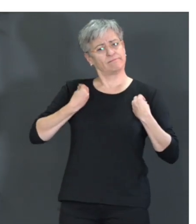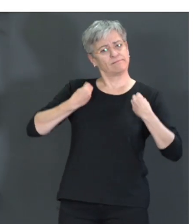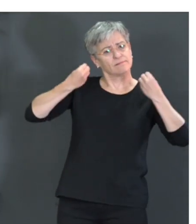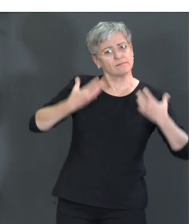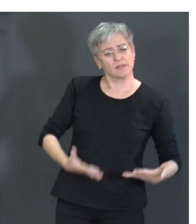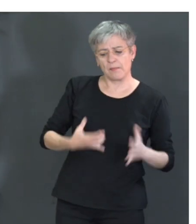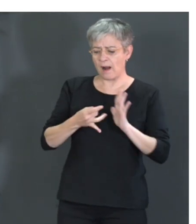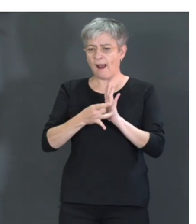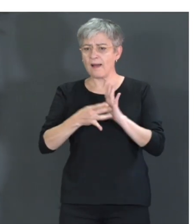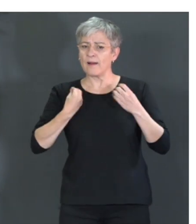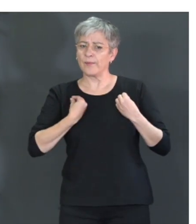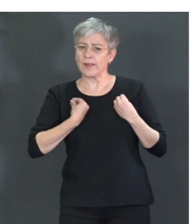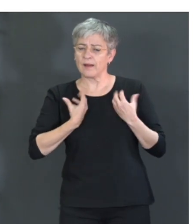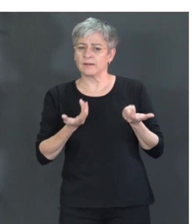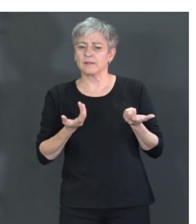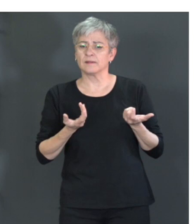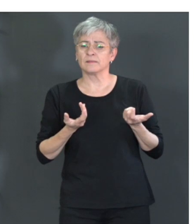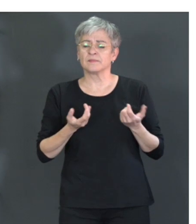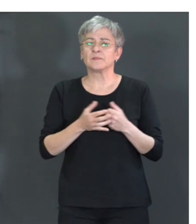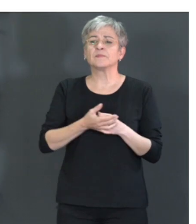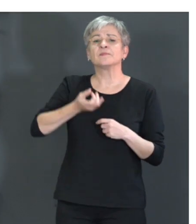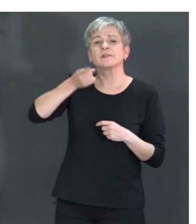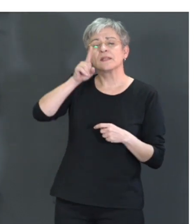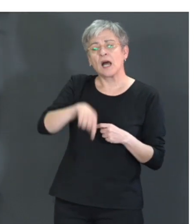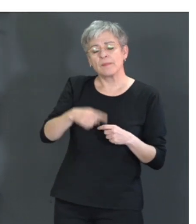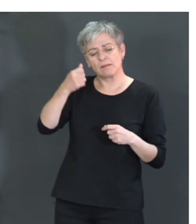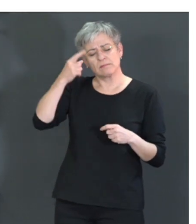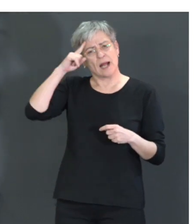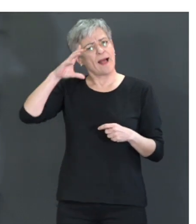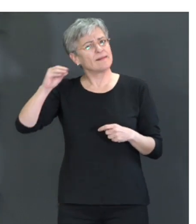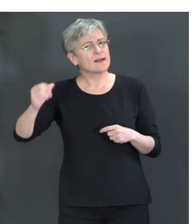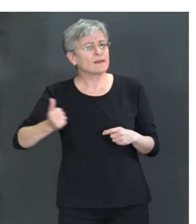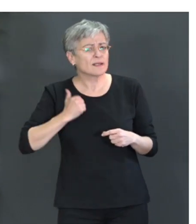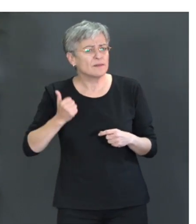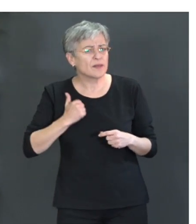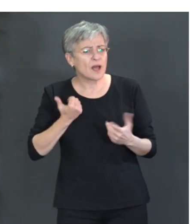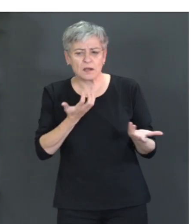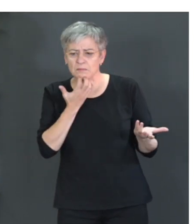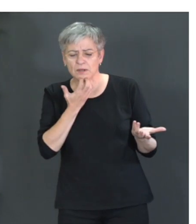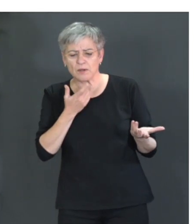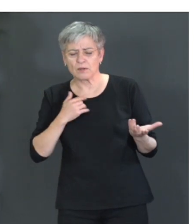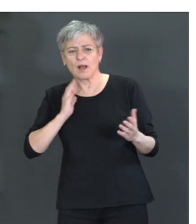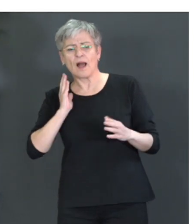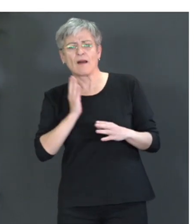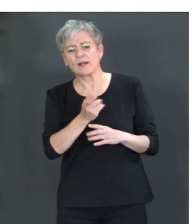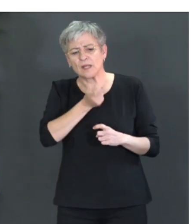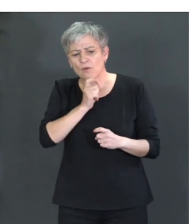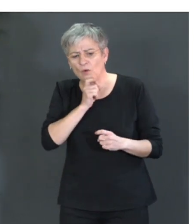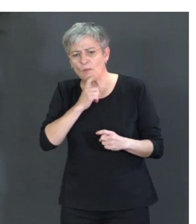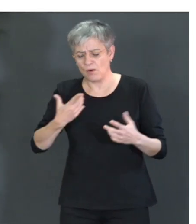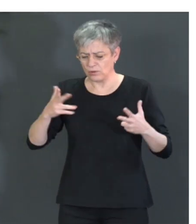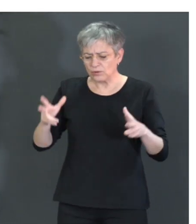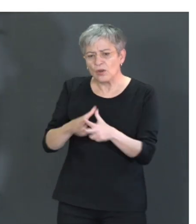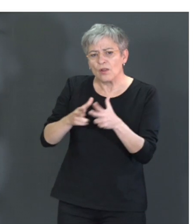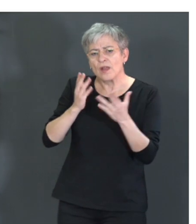para su calidad de vida? Y en concreto, la inteligencia artificial, ¿qué impacto está teniendo en nuestra